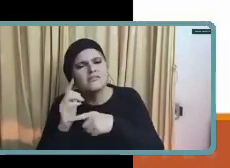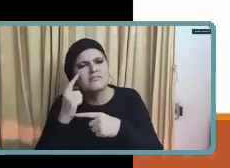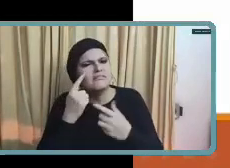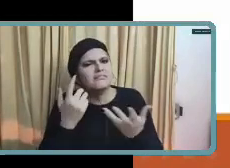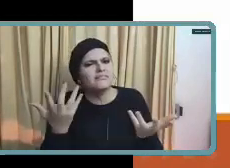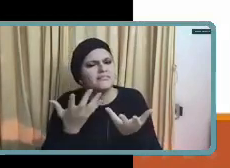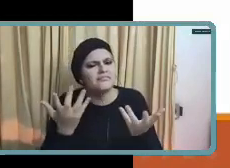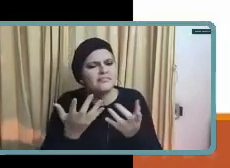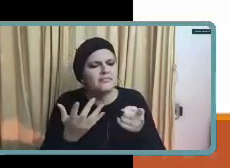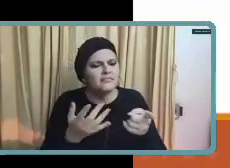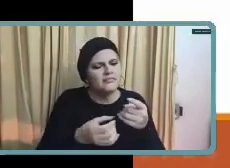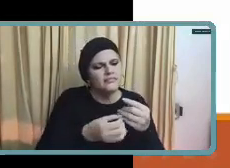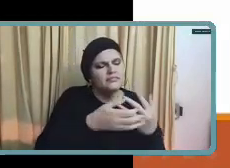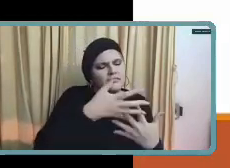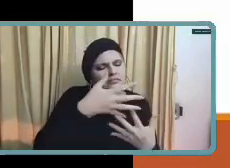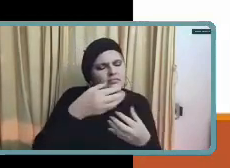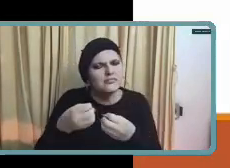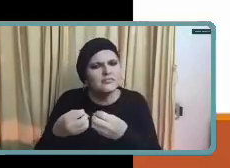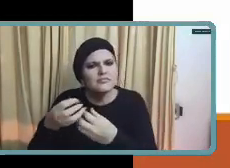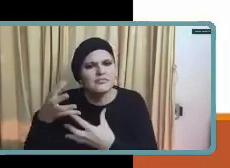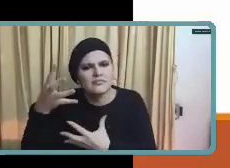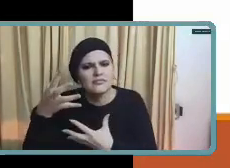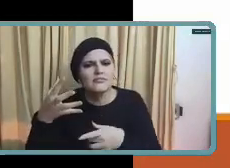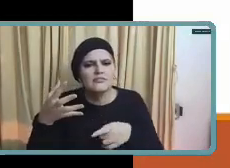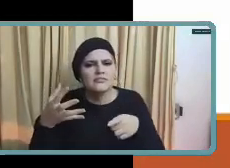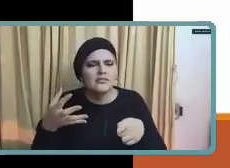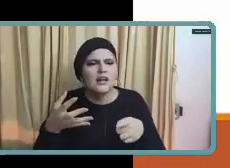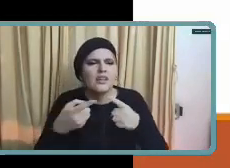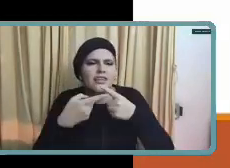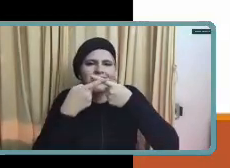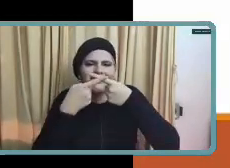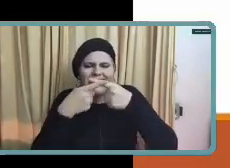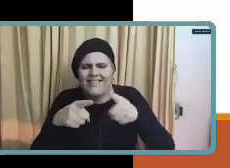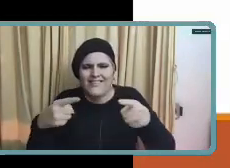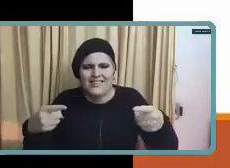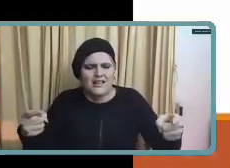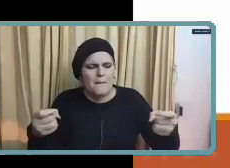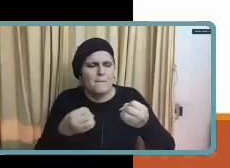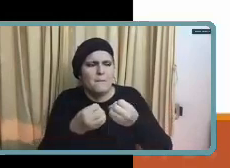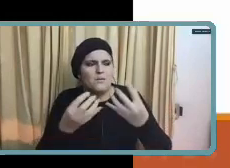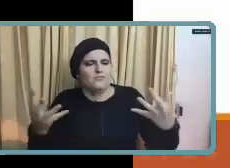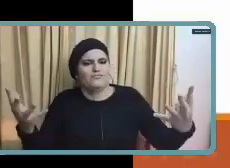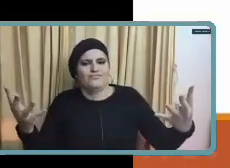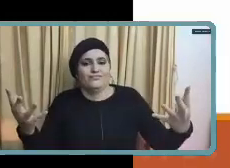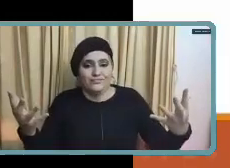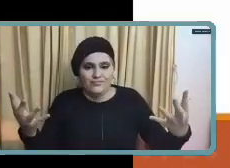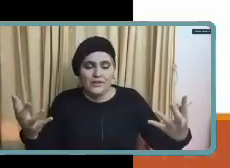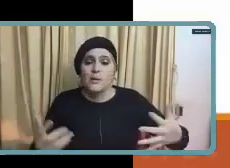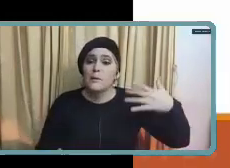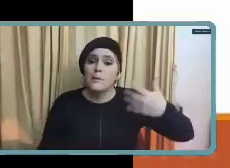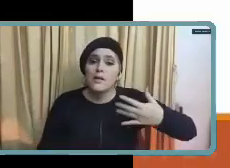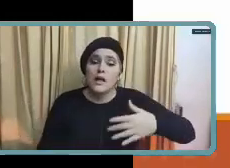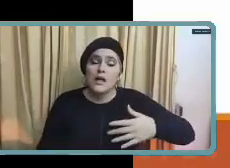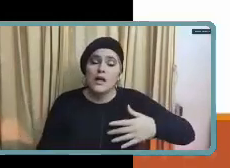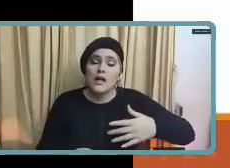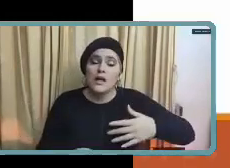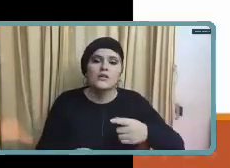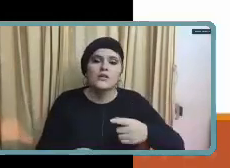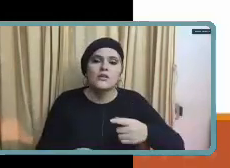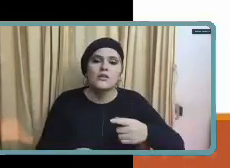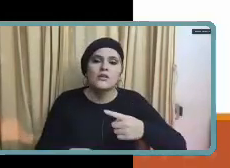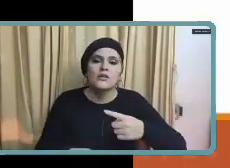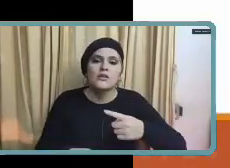de presentación y de diversidad. Pero lo importante para hablar de autismo es que tienen que haber dificultades en